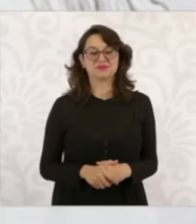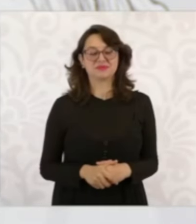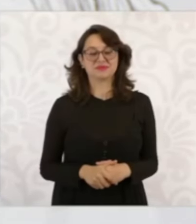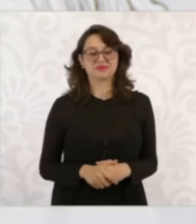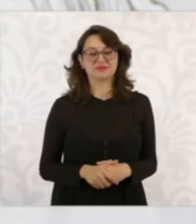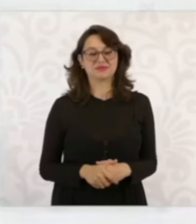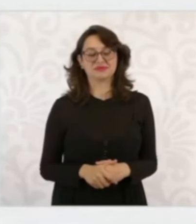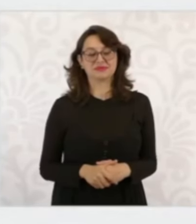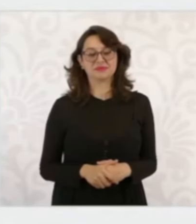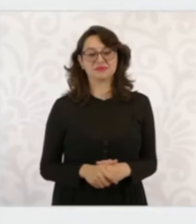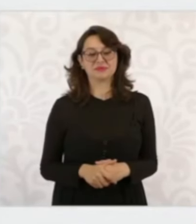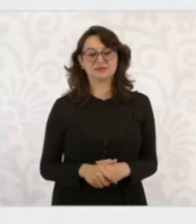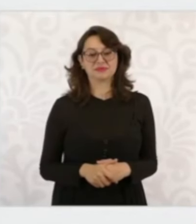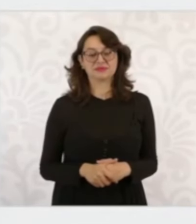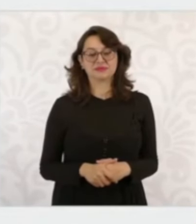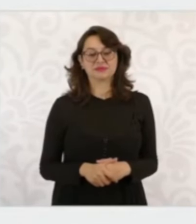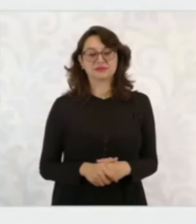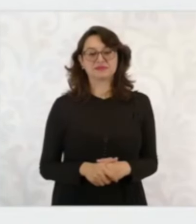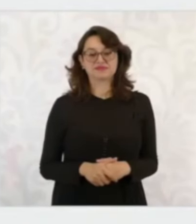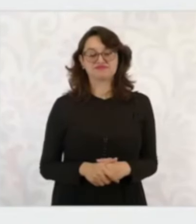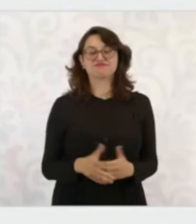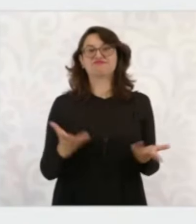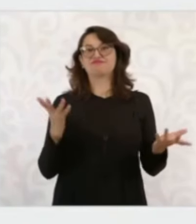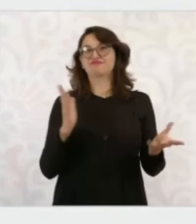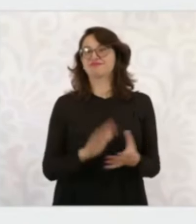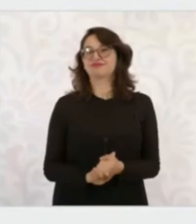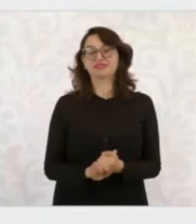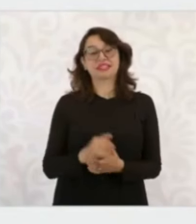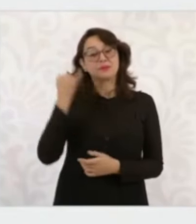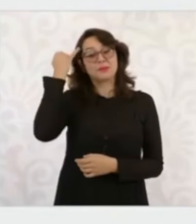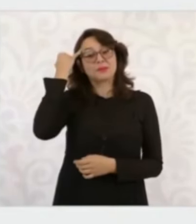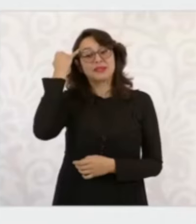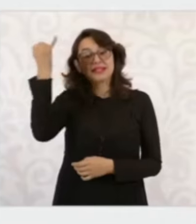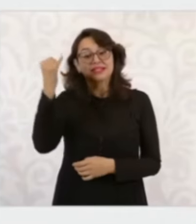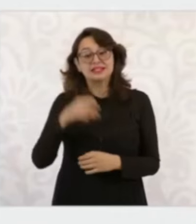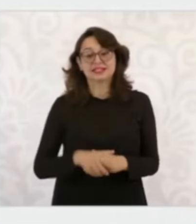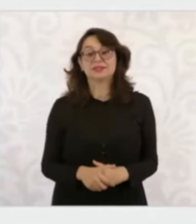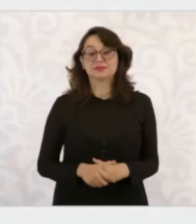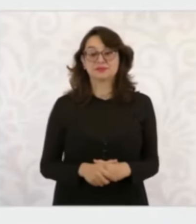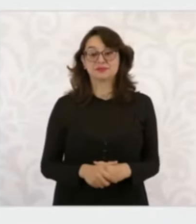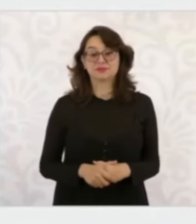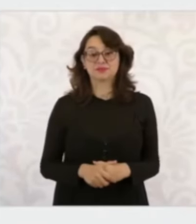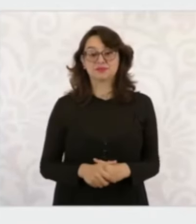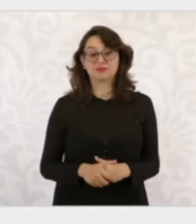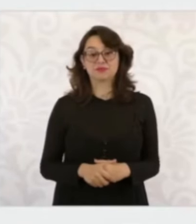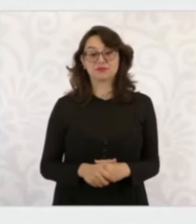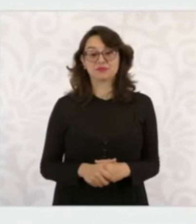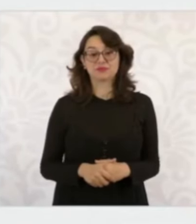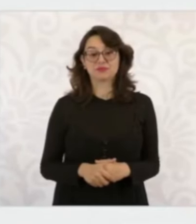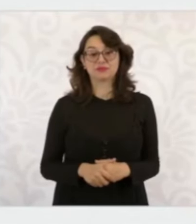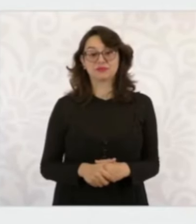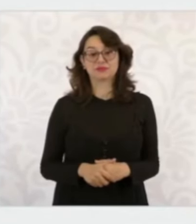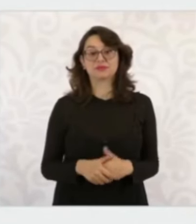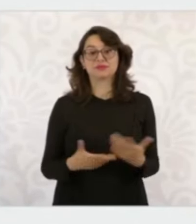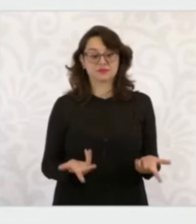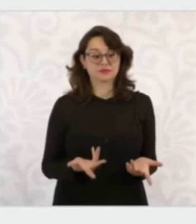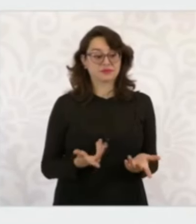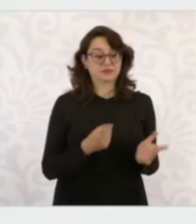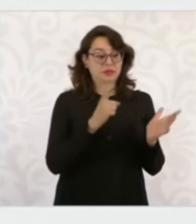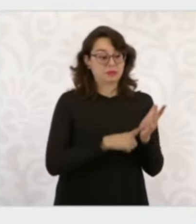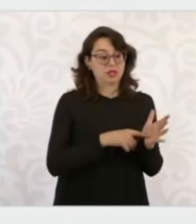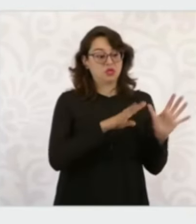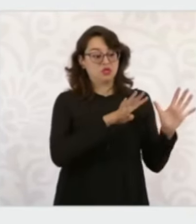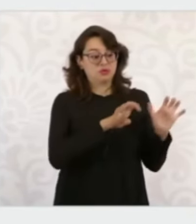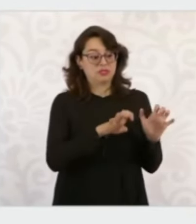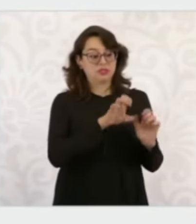Cuando entré imagínense, fueron 78, son 10 años después del 68.